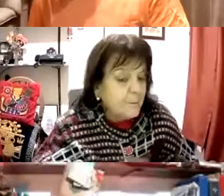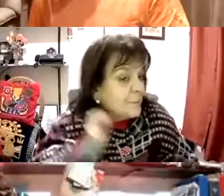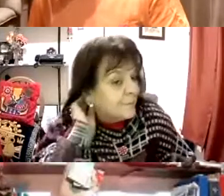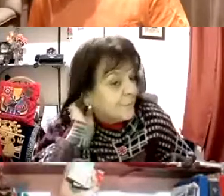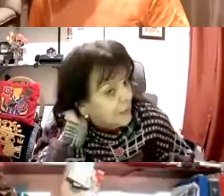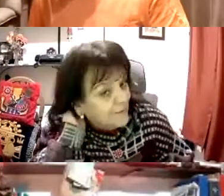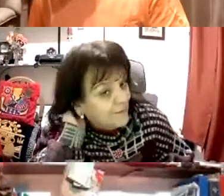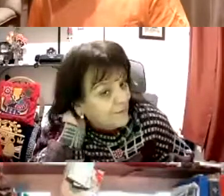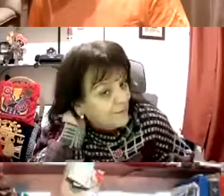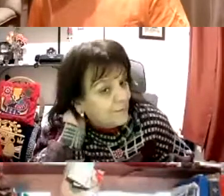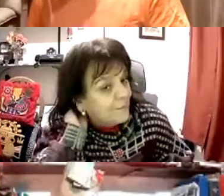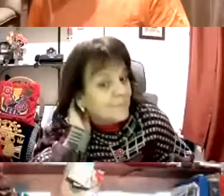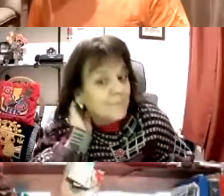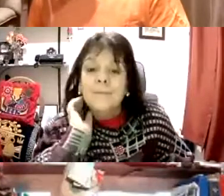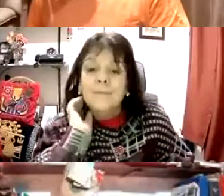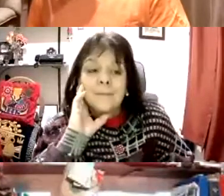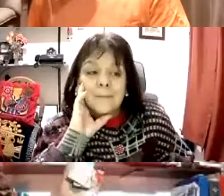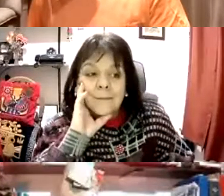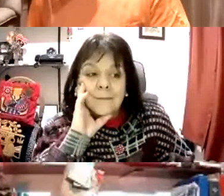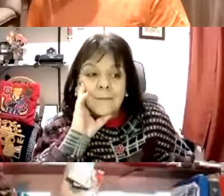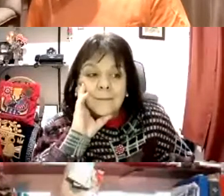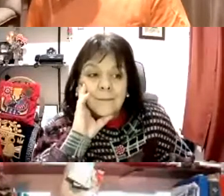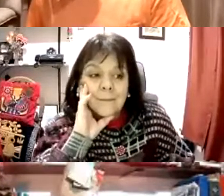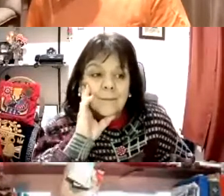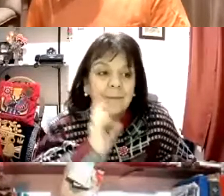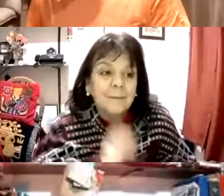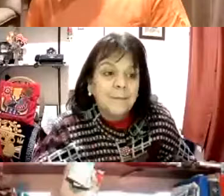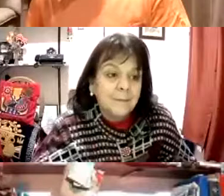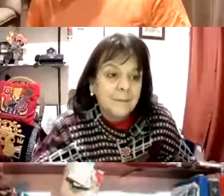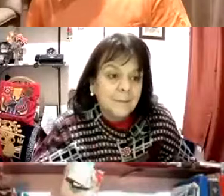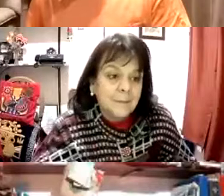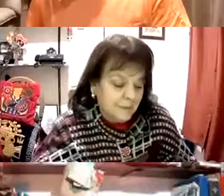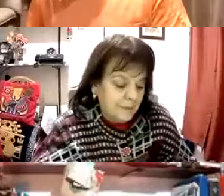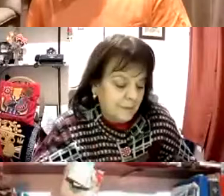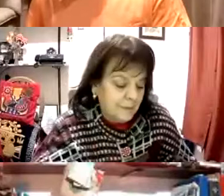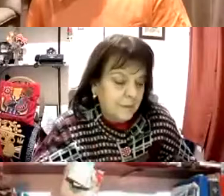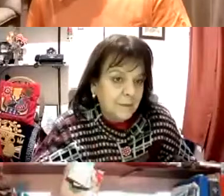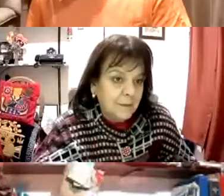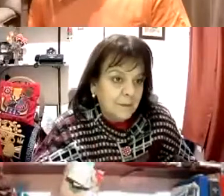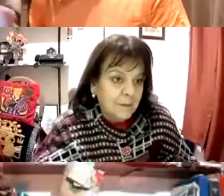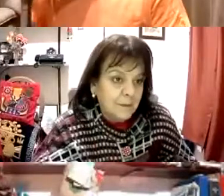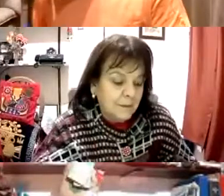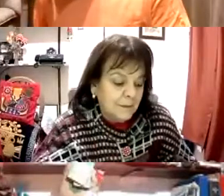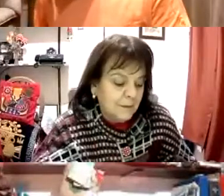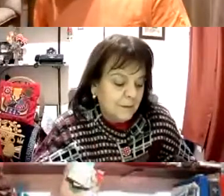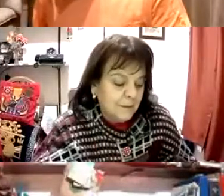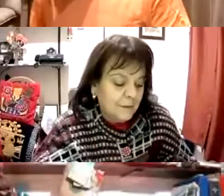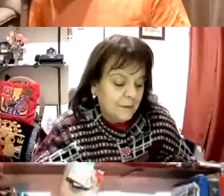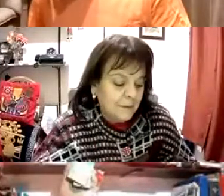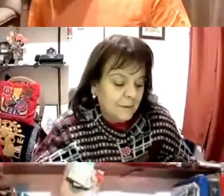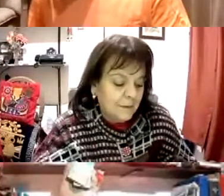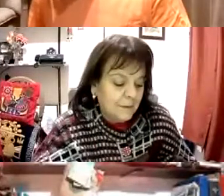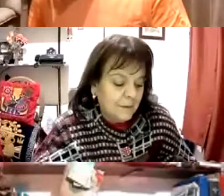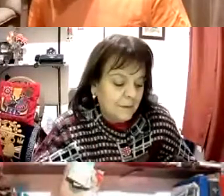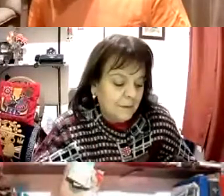Bruno. Bueno, primero buenas noches. Hola. Decir que hermosa la charla. Saludarte, Patricia, mi compañera